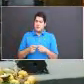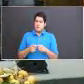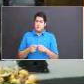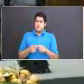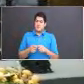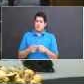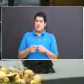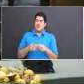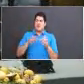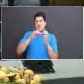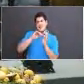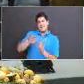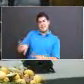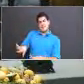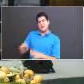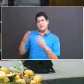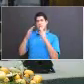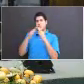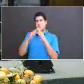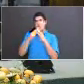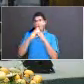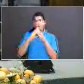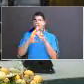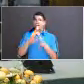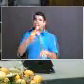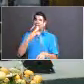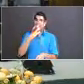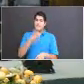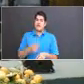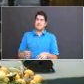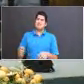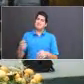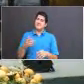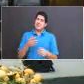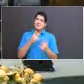y despreciaron la casa del pan, les fue bien feo.